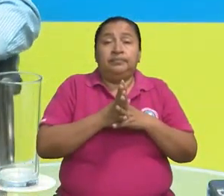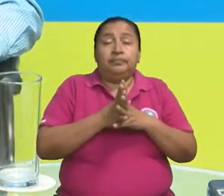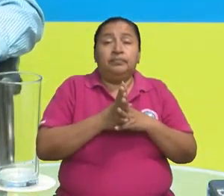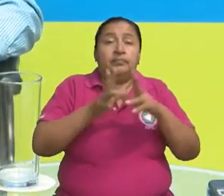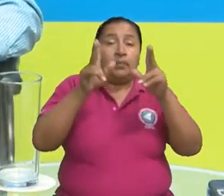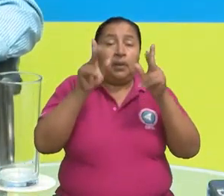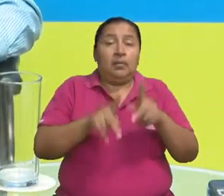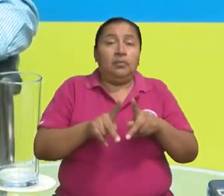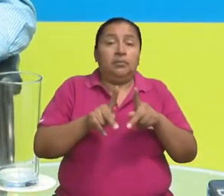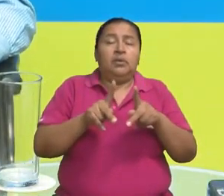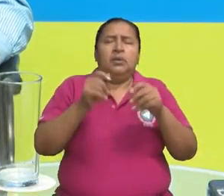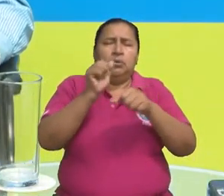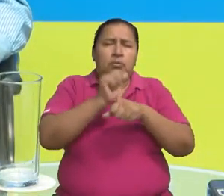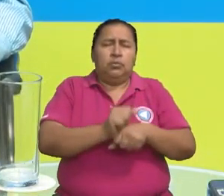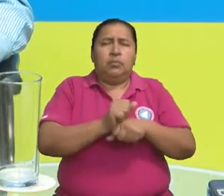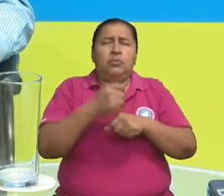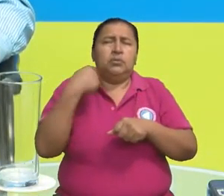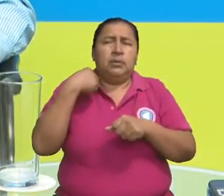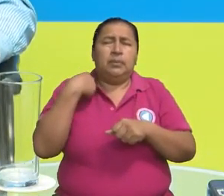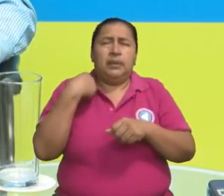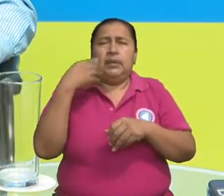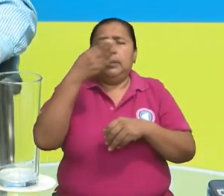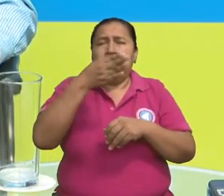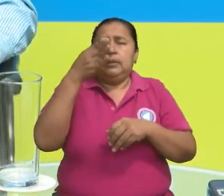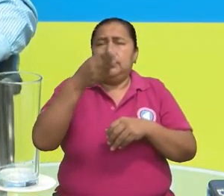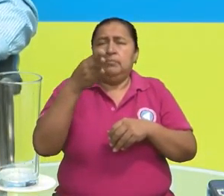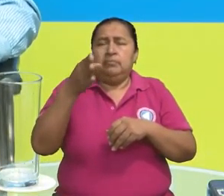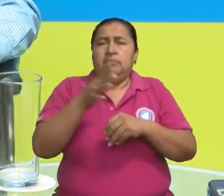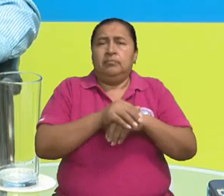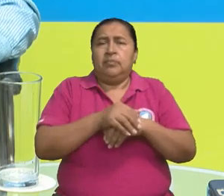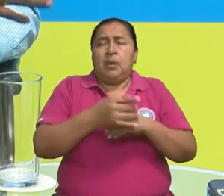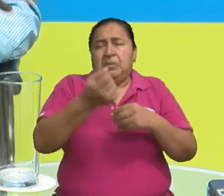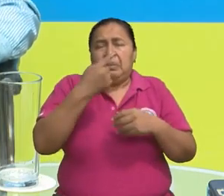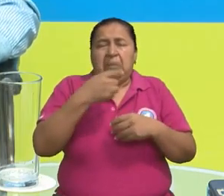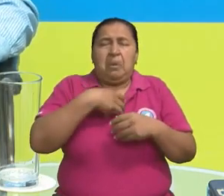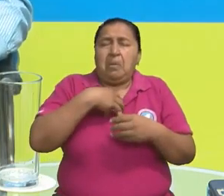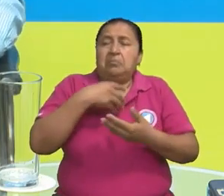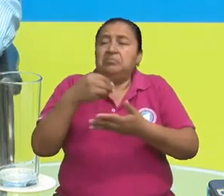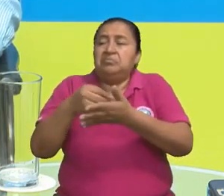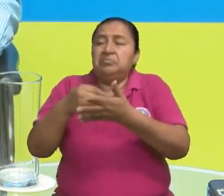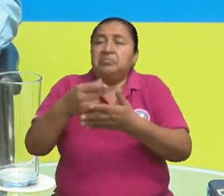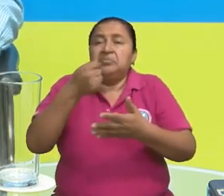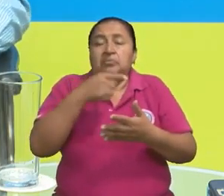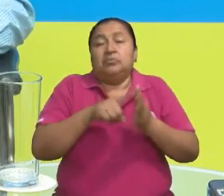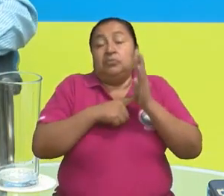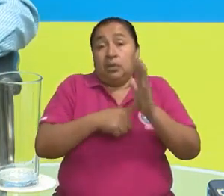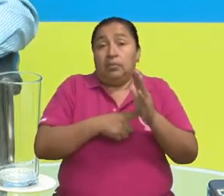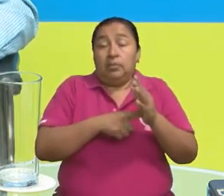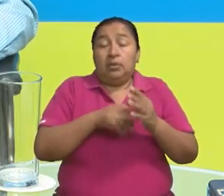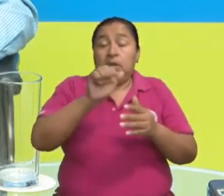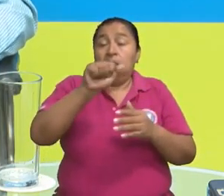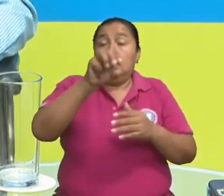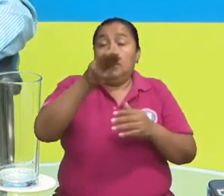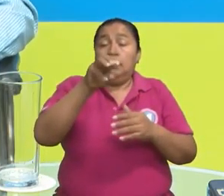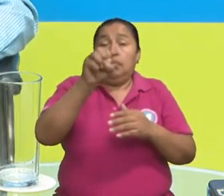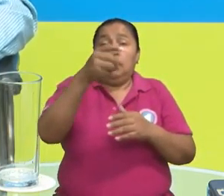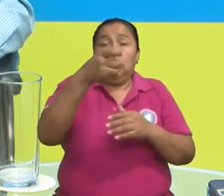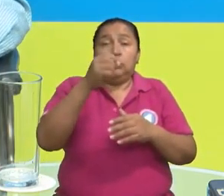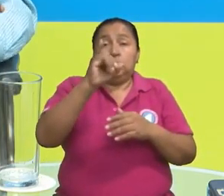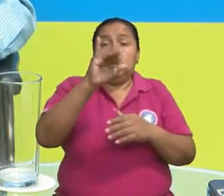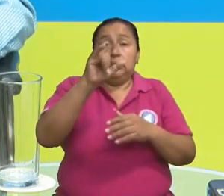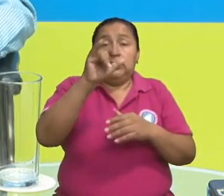personas acostumbramos muchas veces automedicarnos y leemos por ejemplo que la muselina es